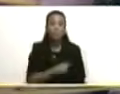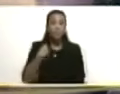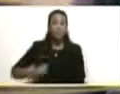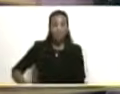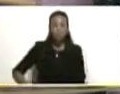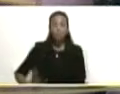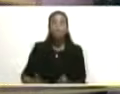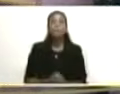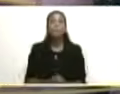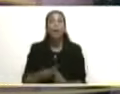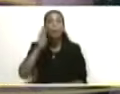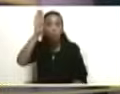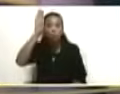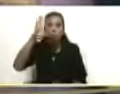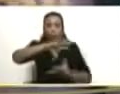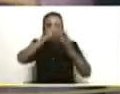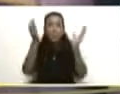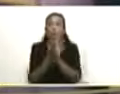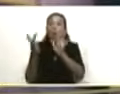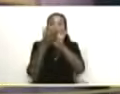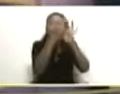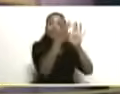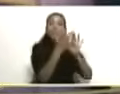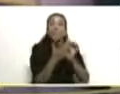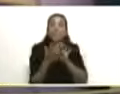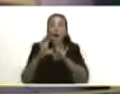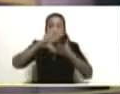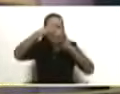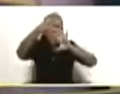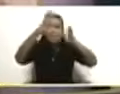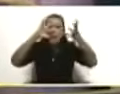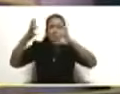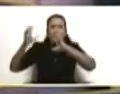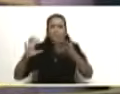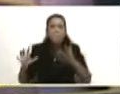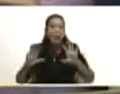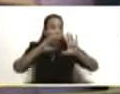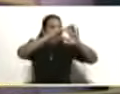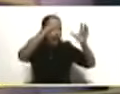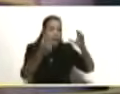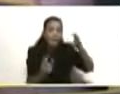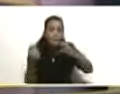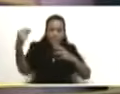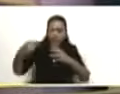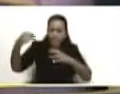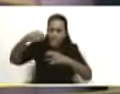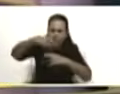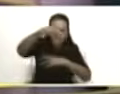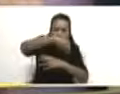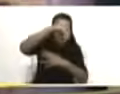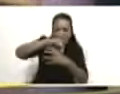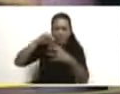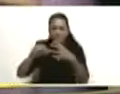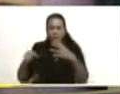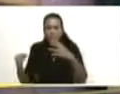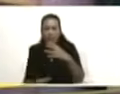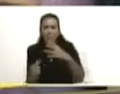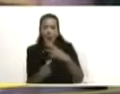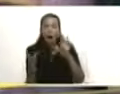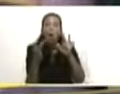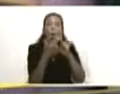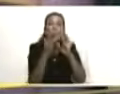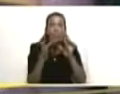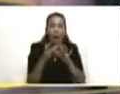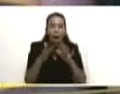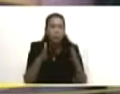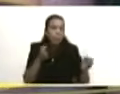mandarín, porque el futuro del mundo es el multipolarismo. Es decir, el mundo es multipolar y los pueblos se acercan en la medida que